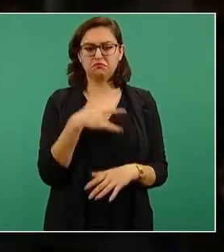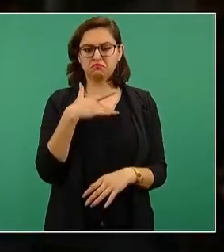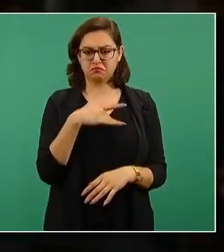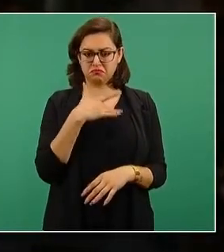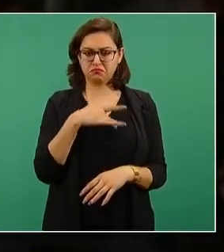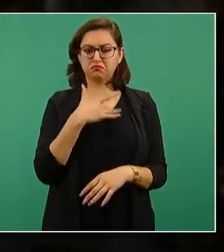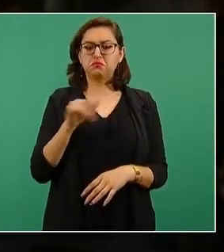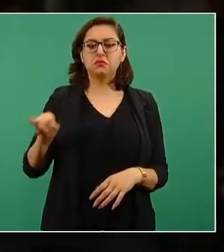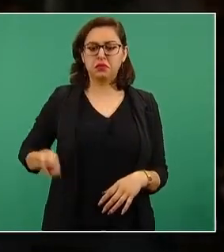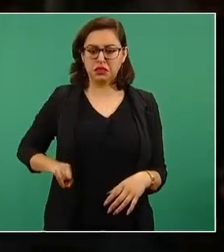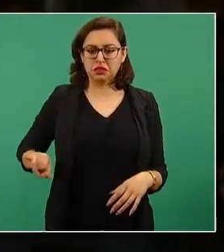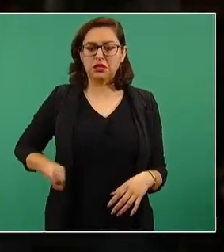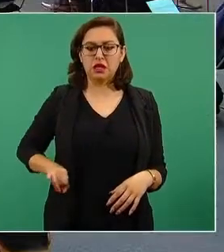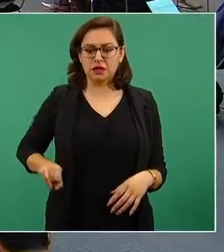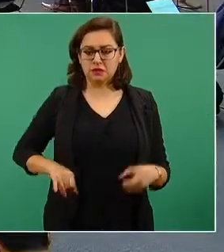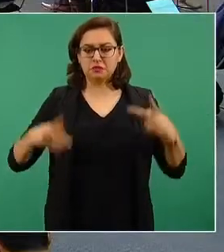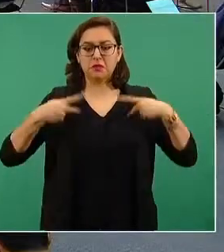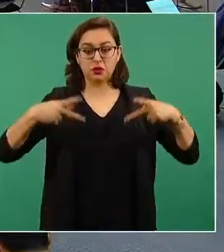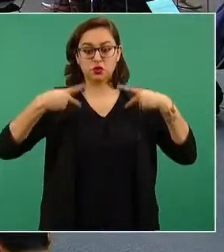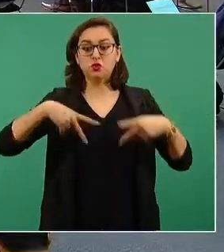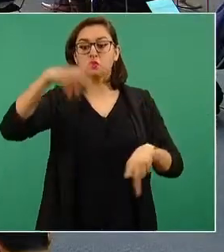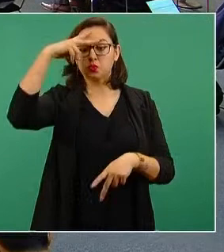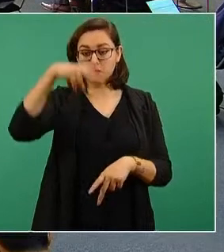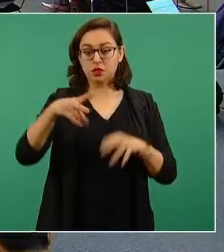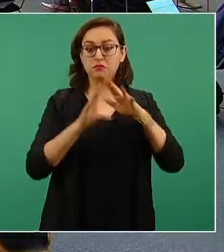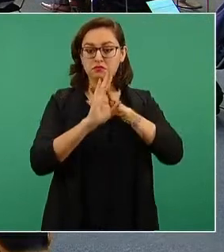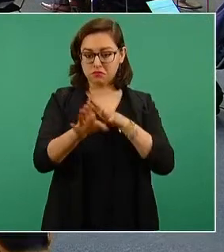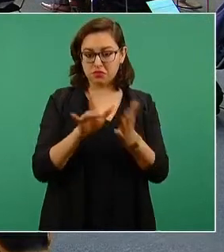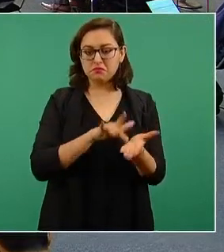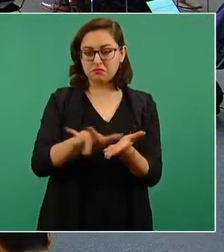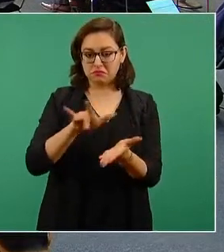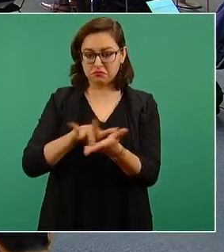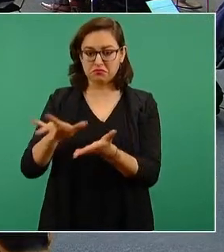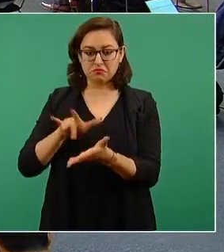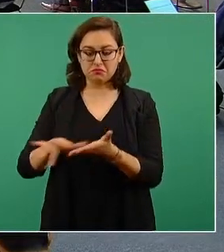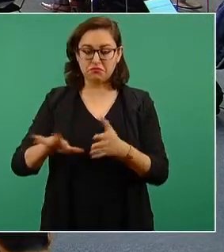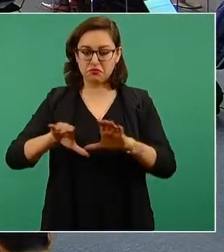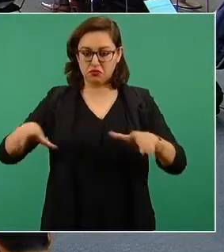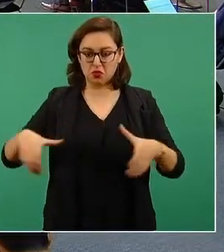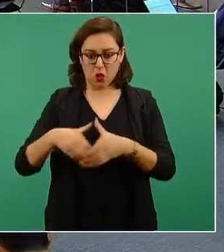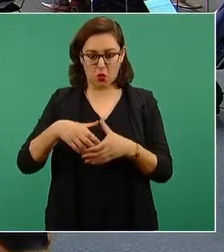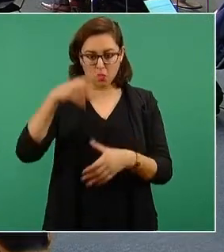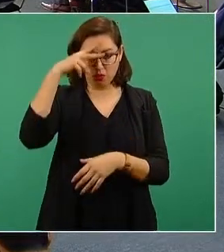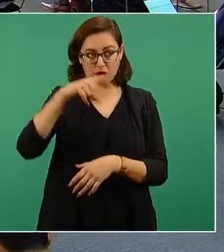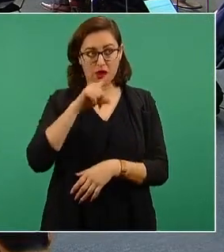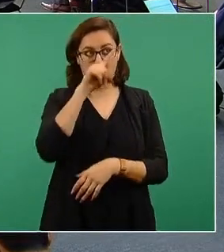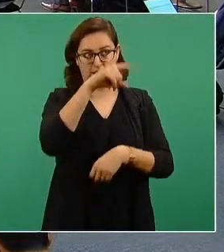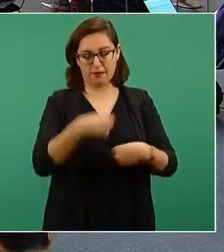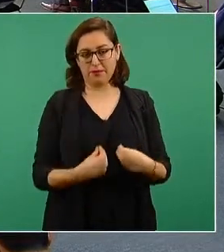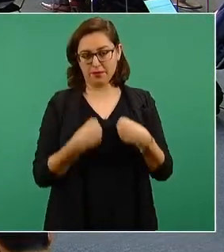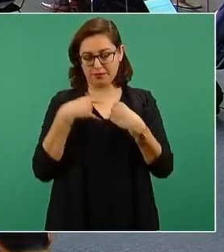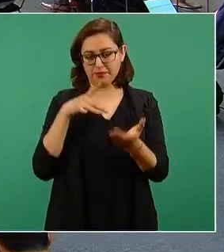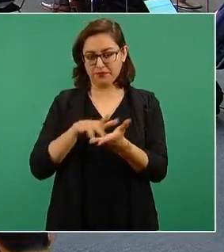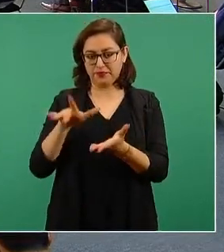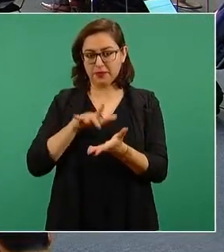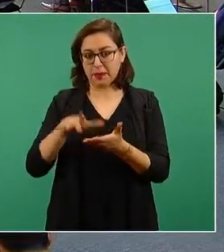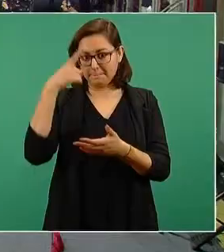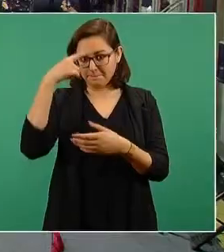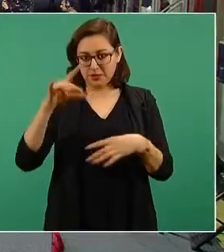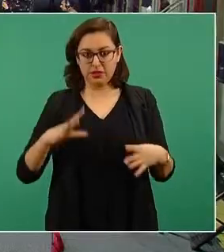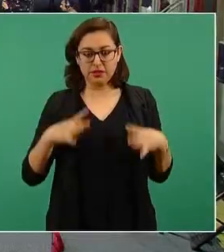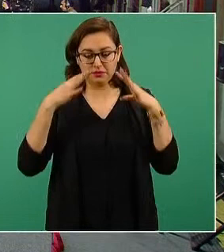de apoyar a los migrantes mexicanos, o más bien a la comunidad mexicana, para que constituyan